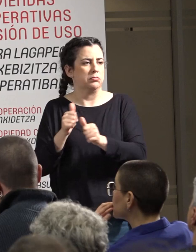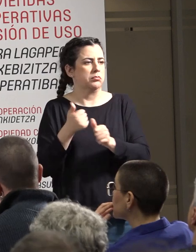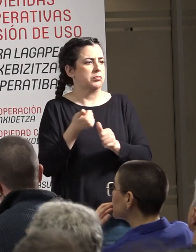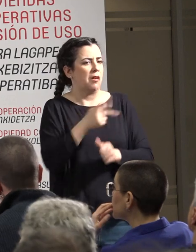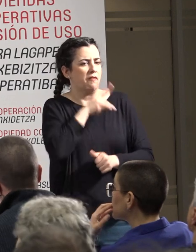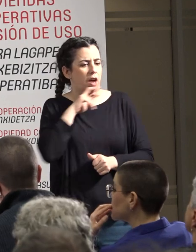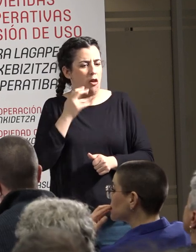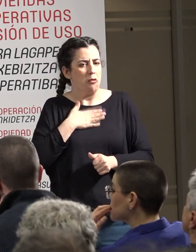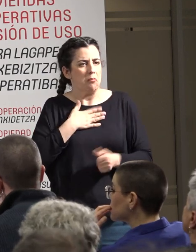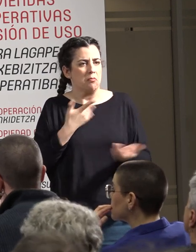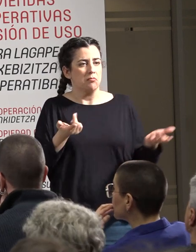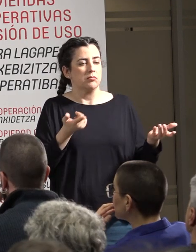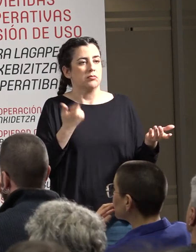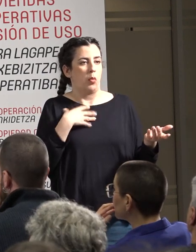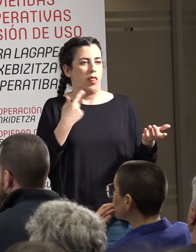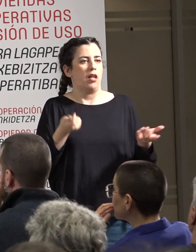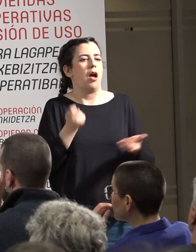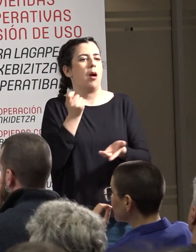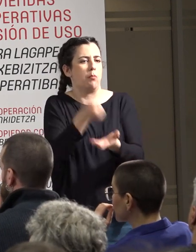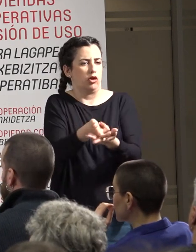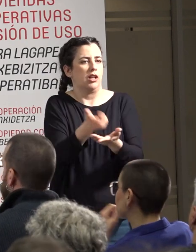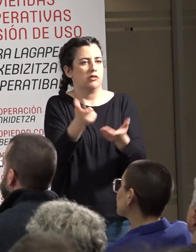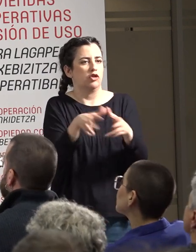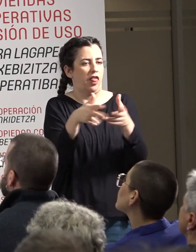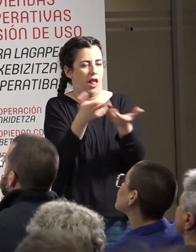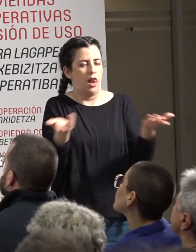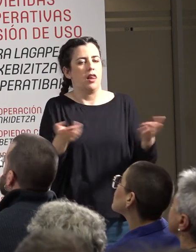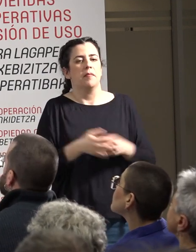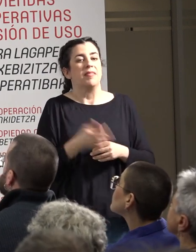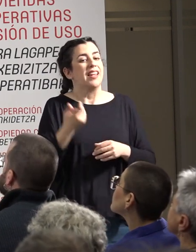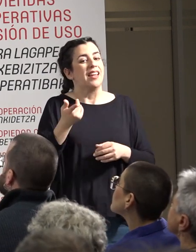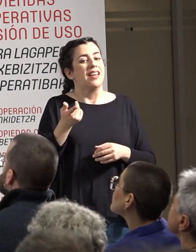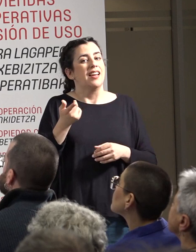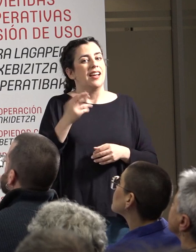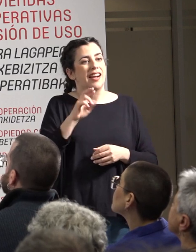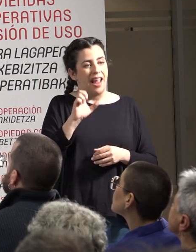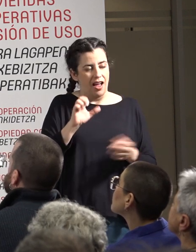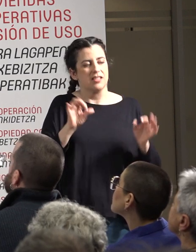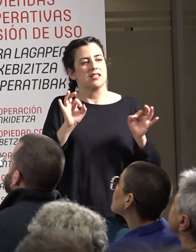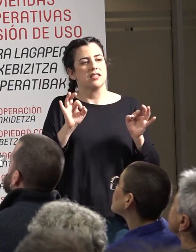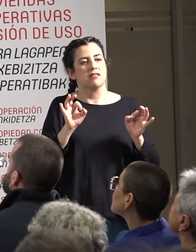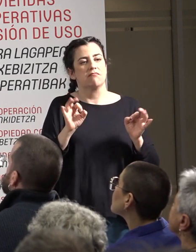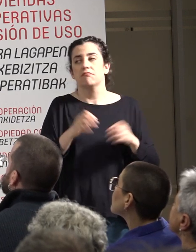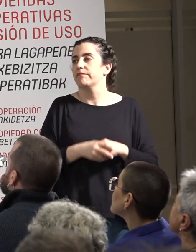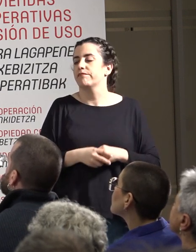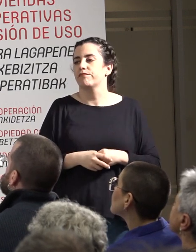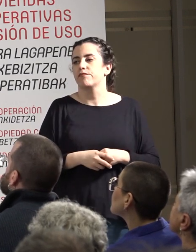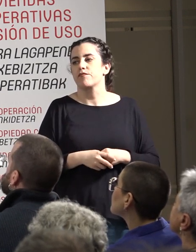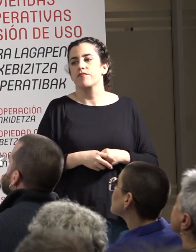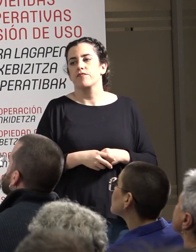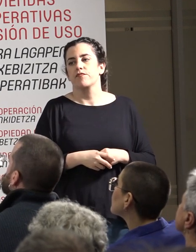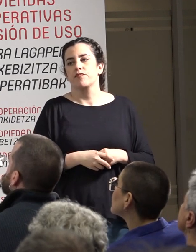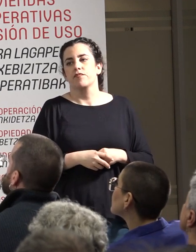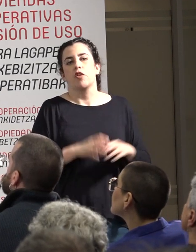social, pero primero os introduzco brevemente lo que es REAS. Es una organización que se basa